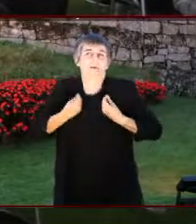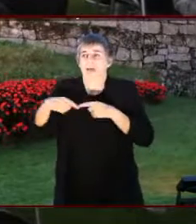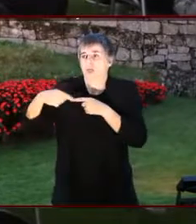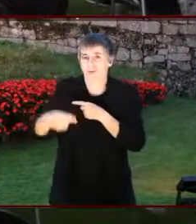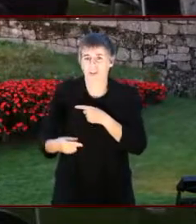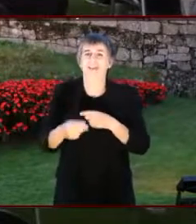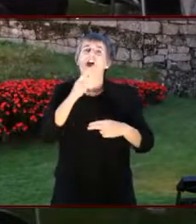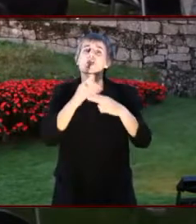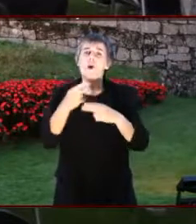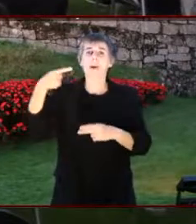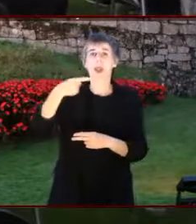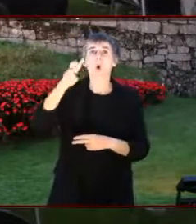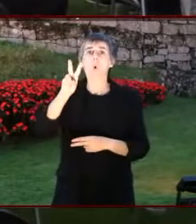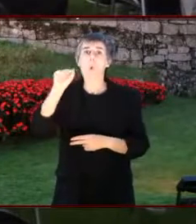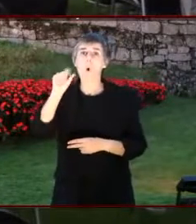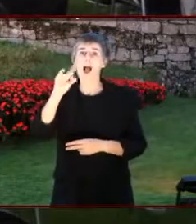Galego.